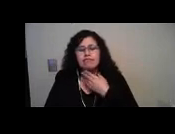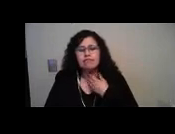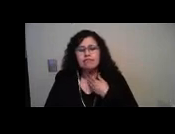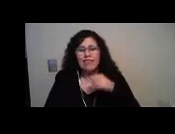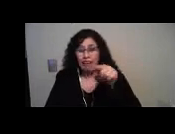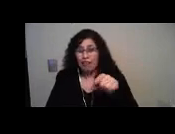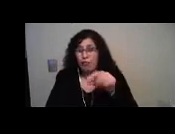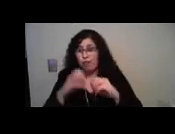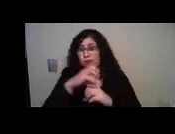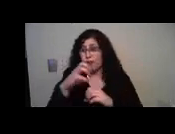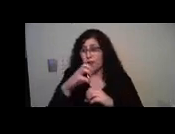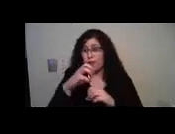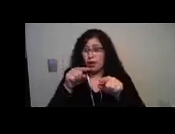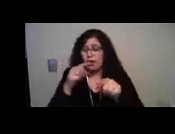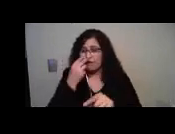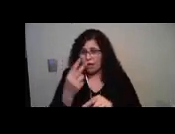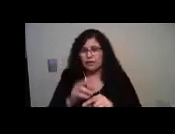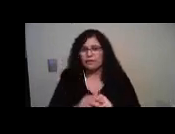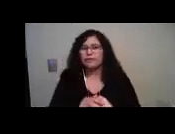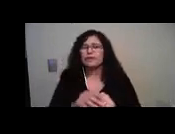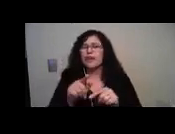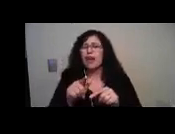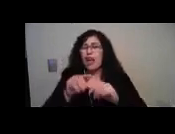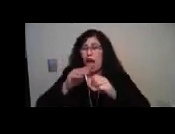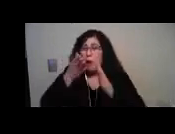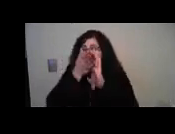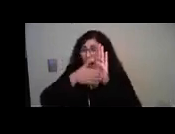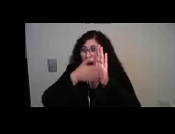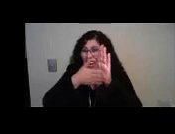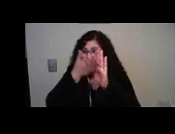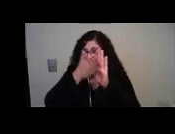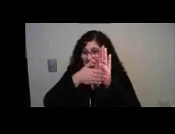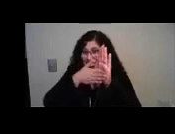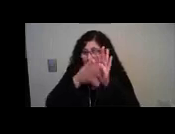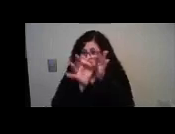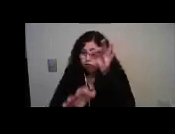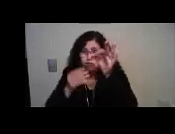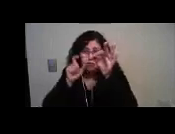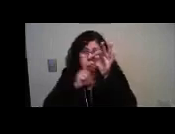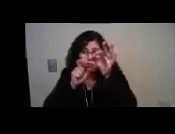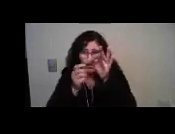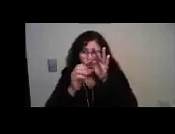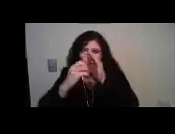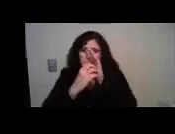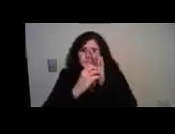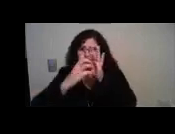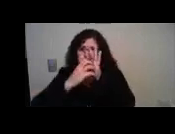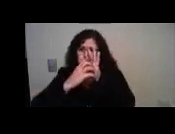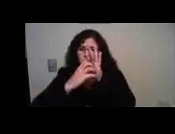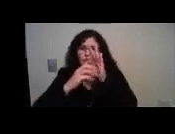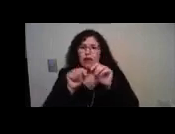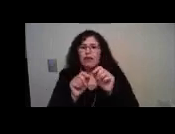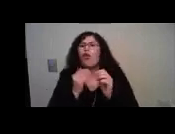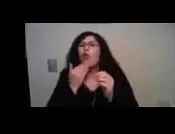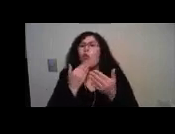Eso gordito acá corresponde a un engrosamiento de la pared arterial, ¿ya? Que generalmente se produce en las bifurcaciones de las